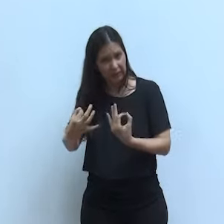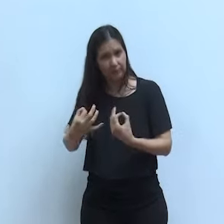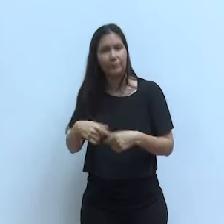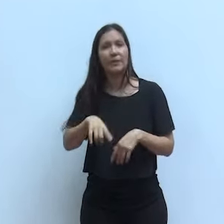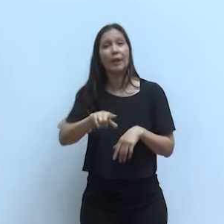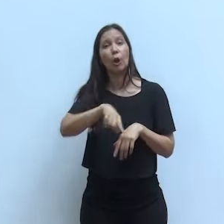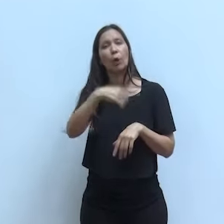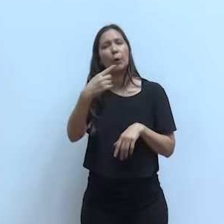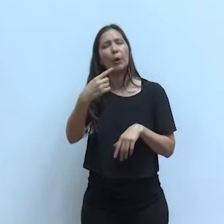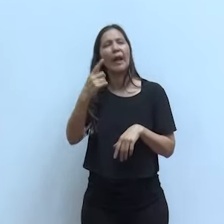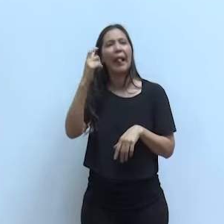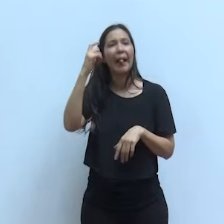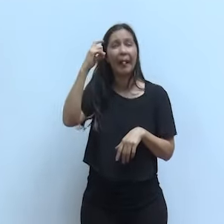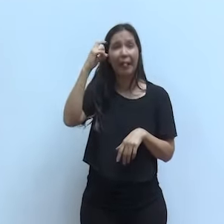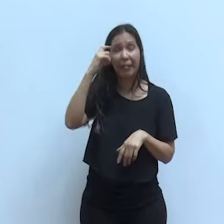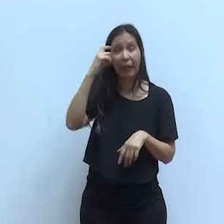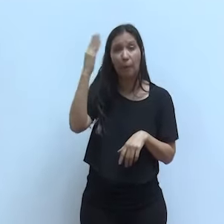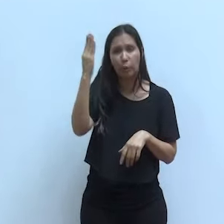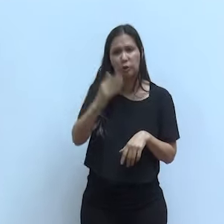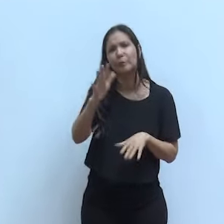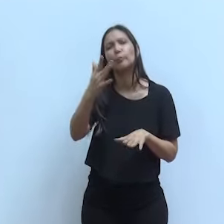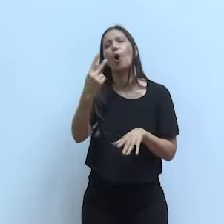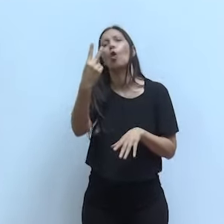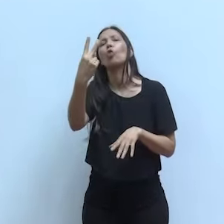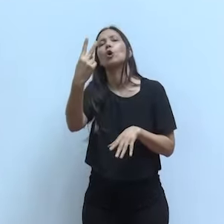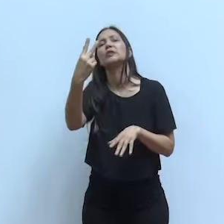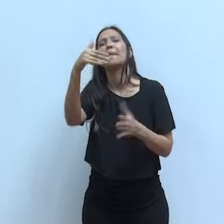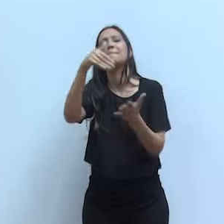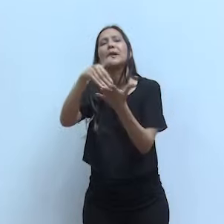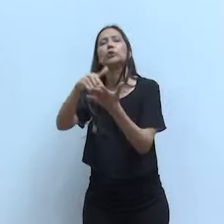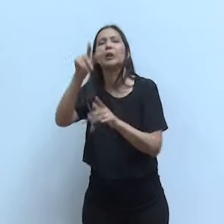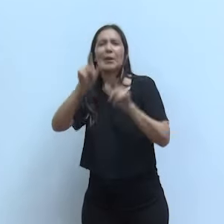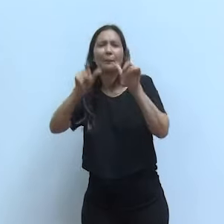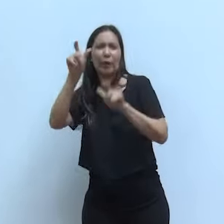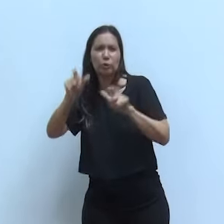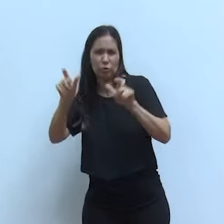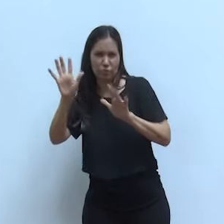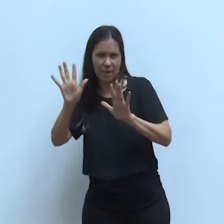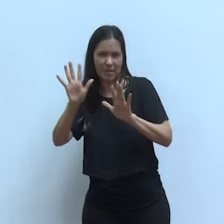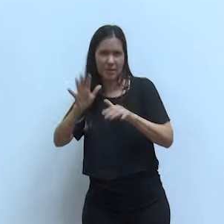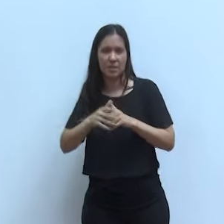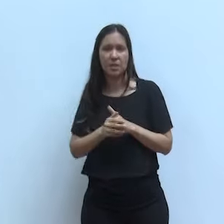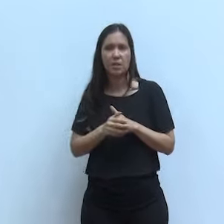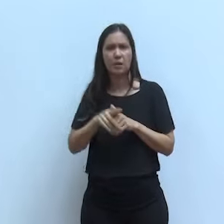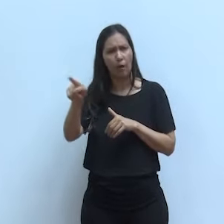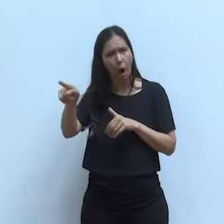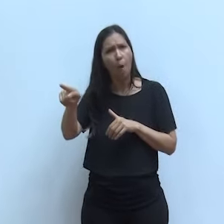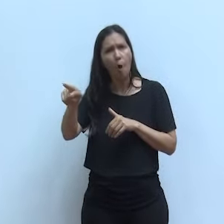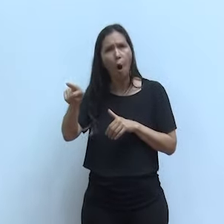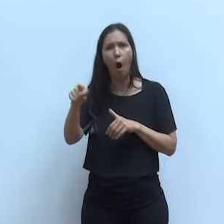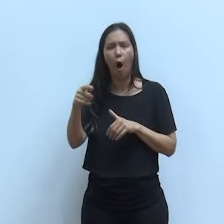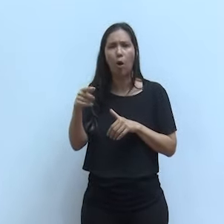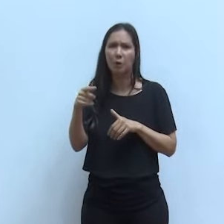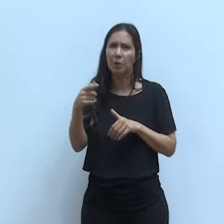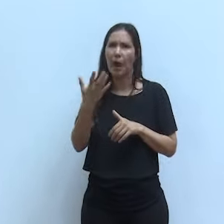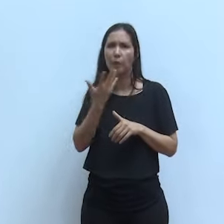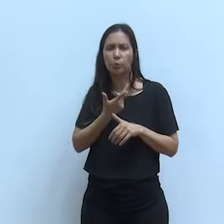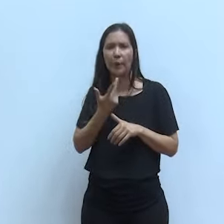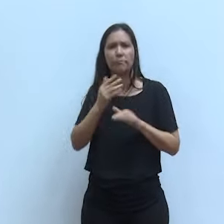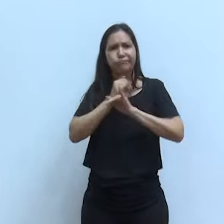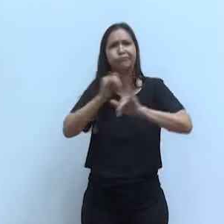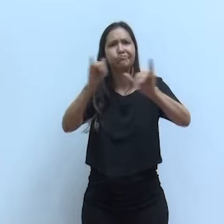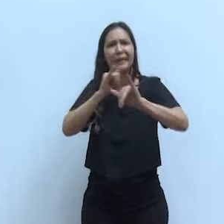más de 2 millones de personas algo hacía militant en las redes eso para defender a Unión por la patria quiero